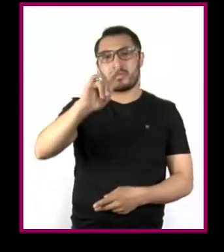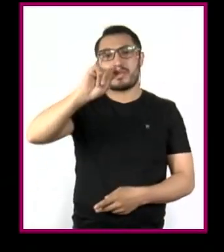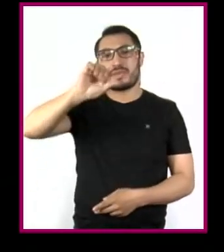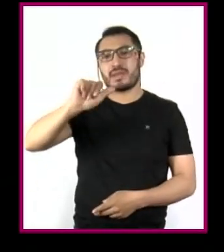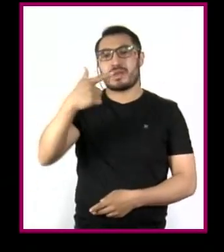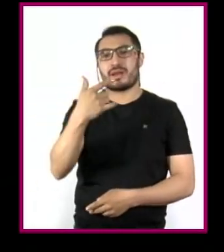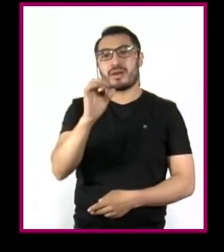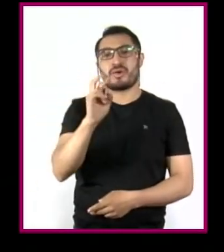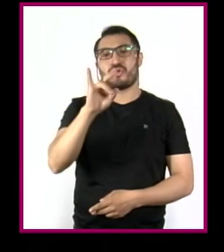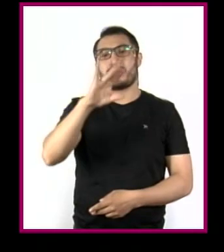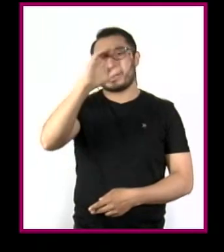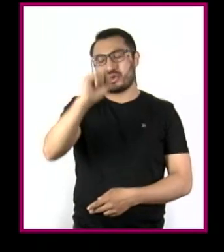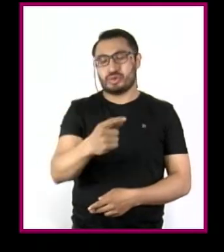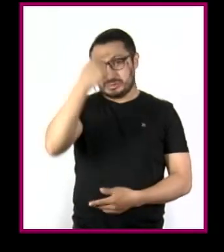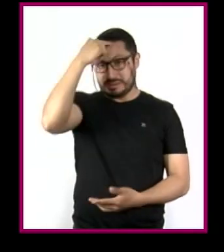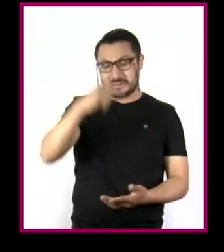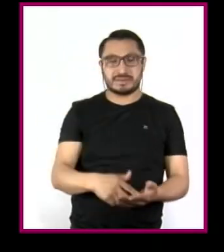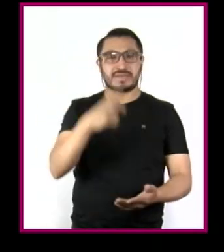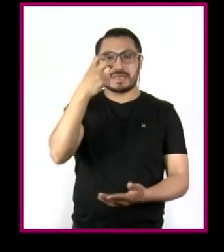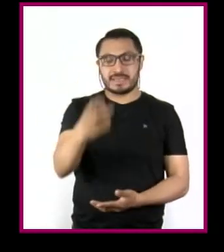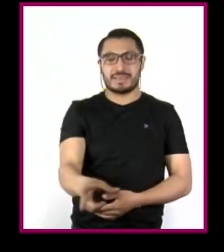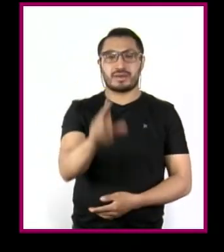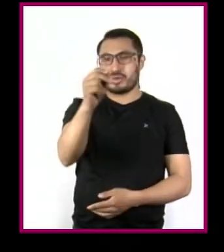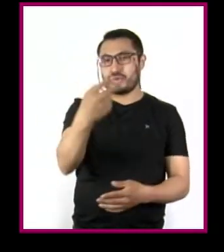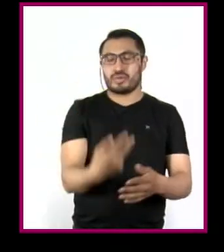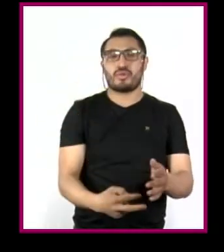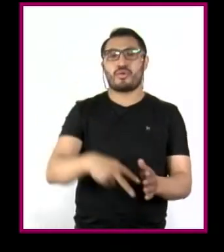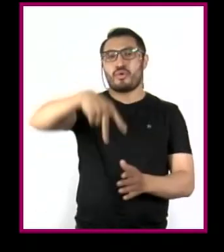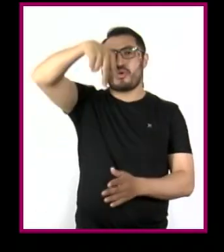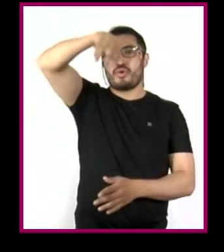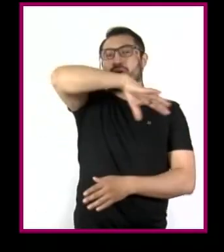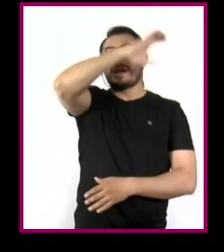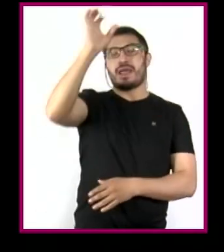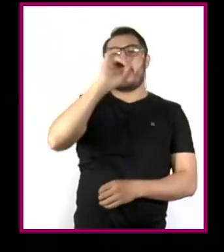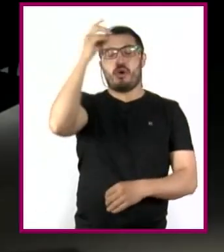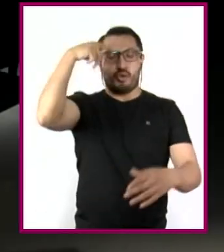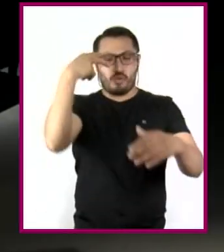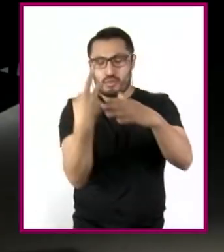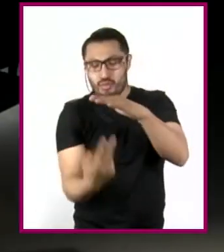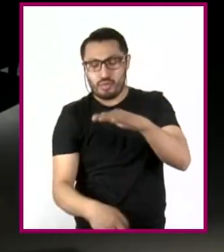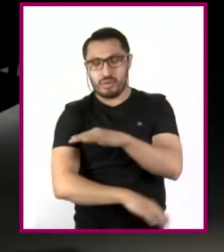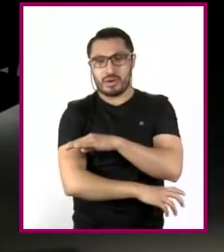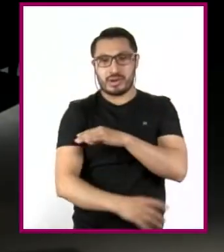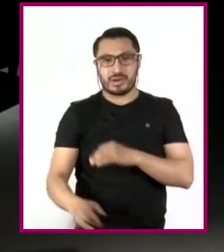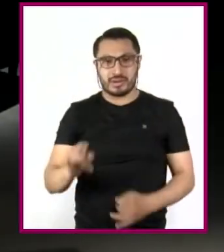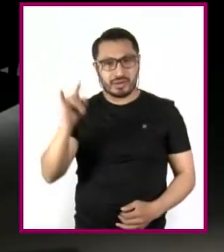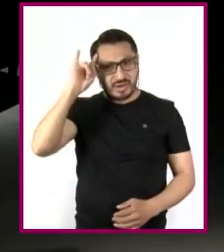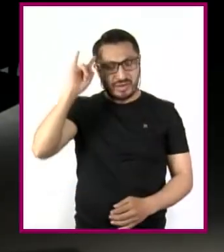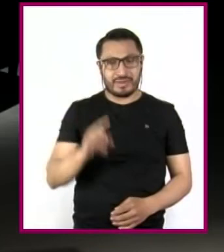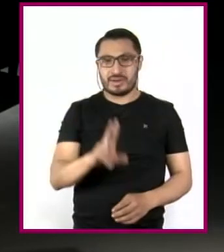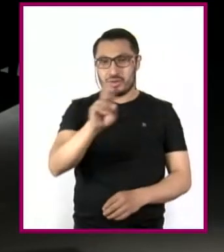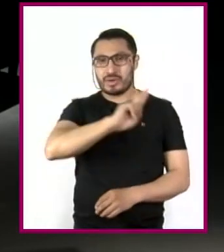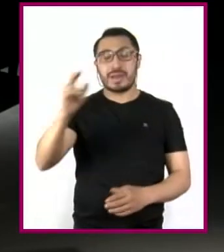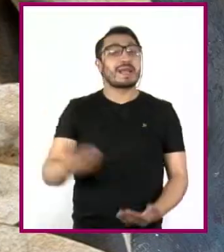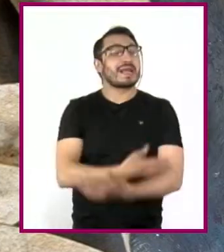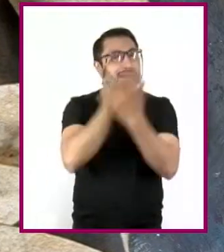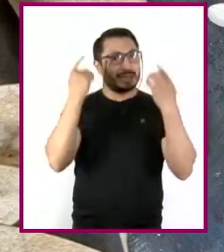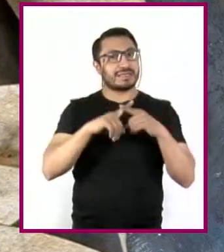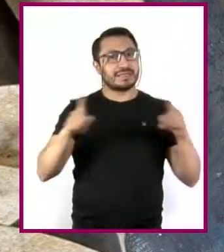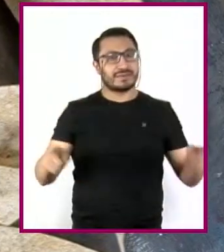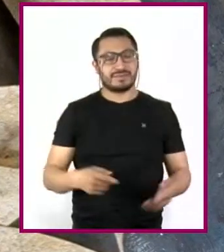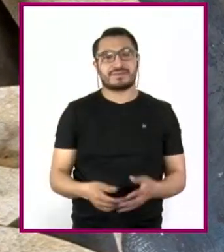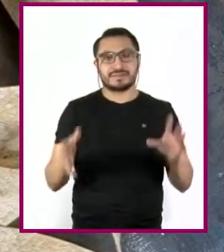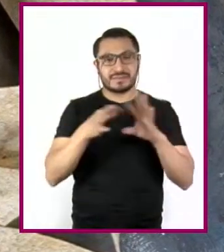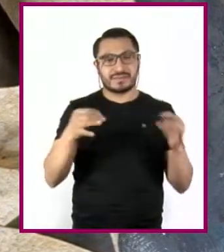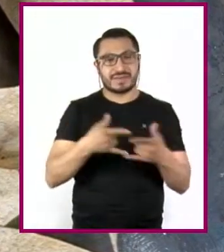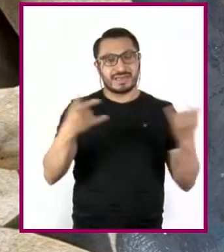esta consistiera en ir al cielo o al infierno, sino en renacer. Déjame contarte una anécdota que